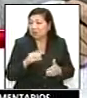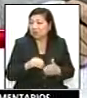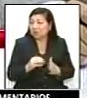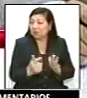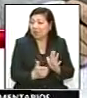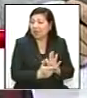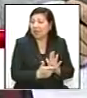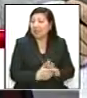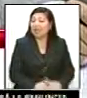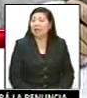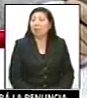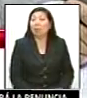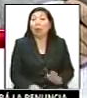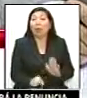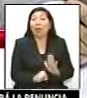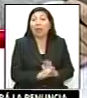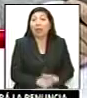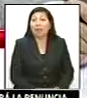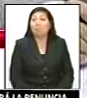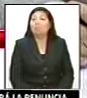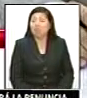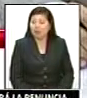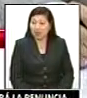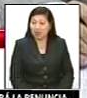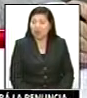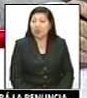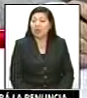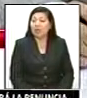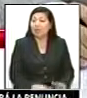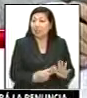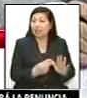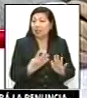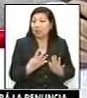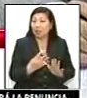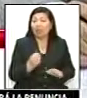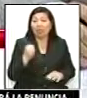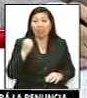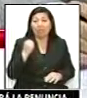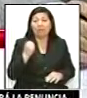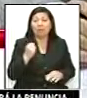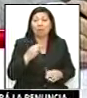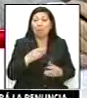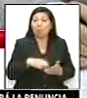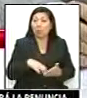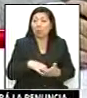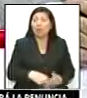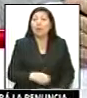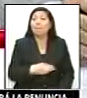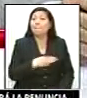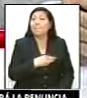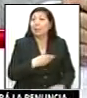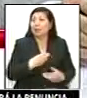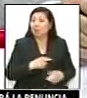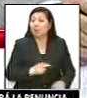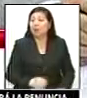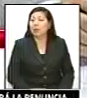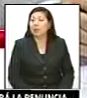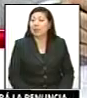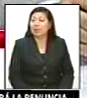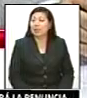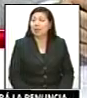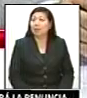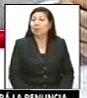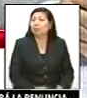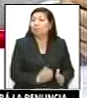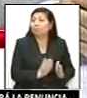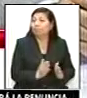ley. Por ejemplo, en la Constitución del 79, la Defensoría del Pueblo formaba parte del Ministerio Público. Entonces,